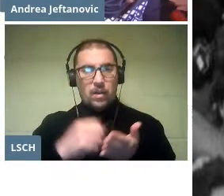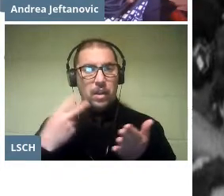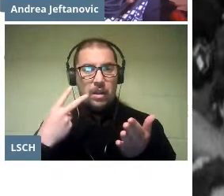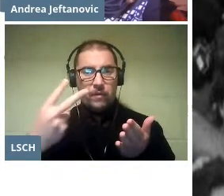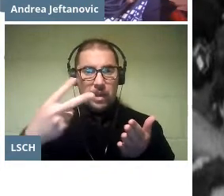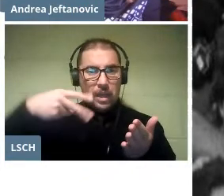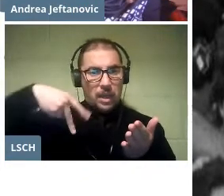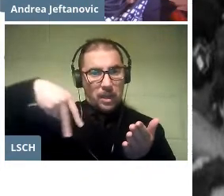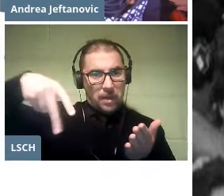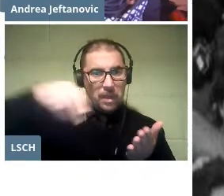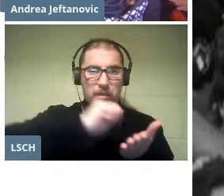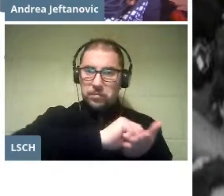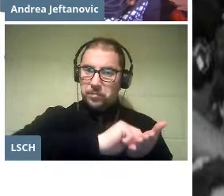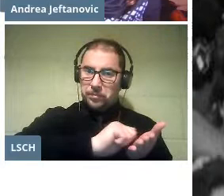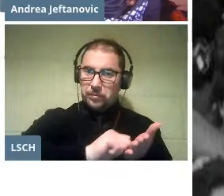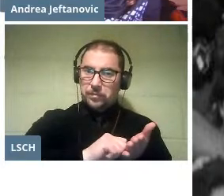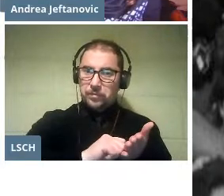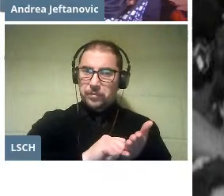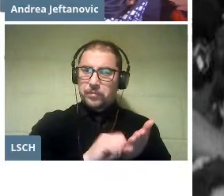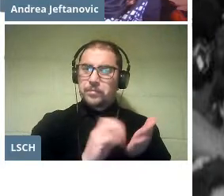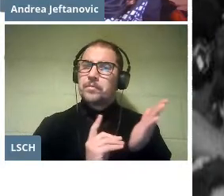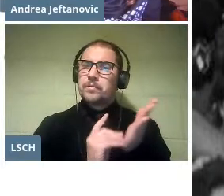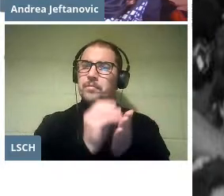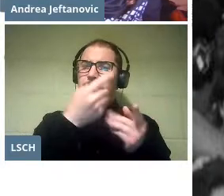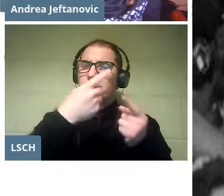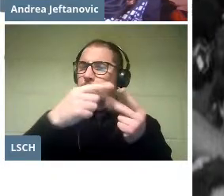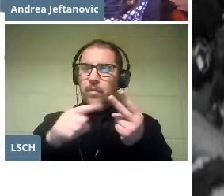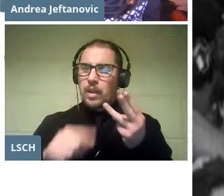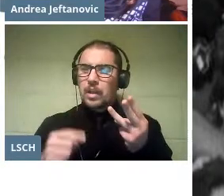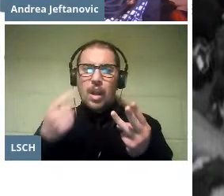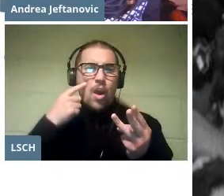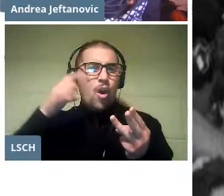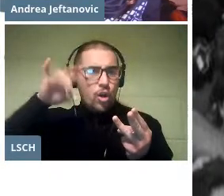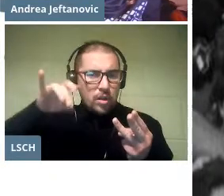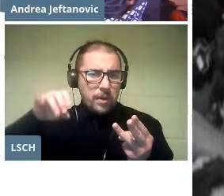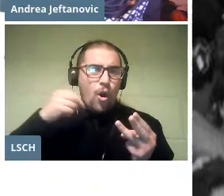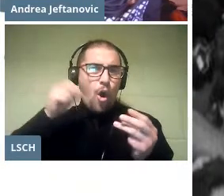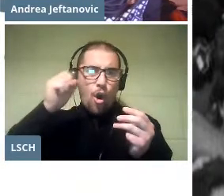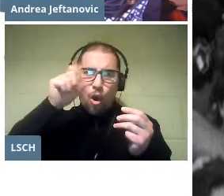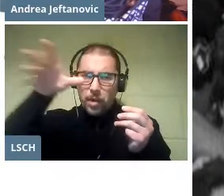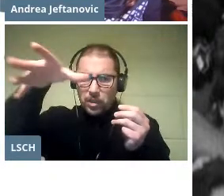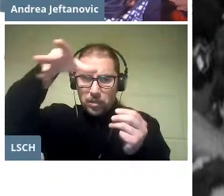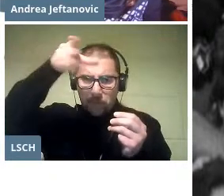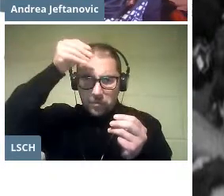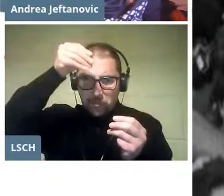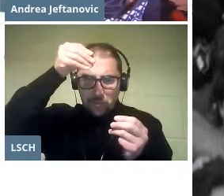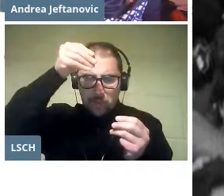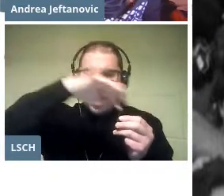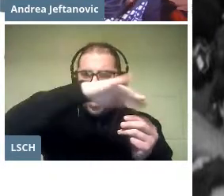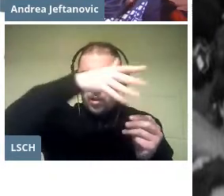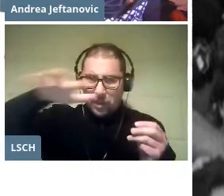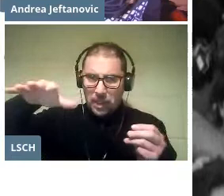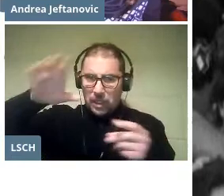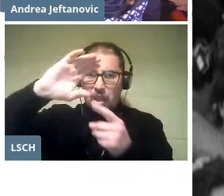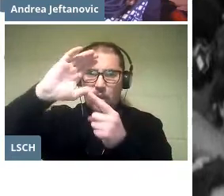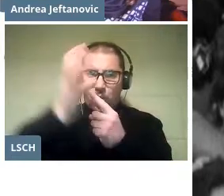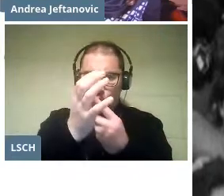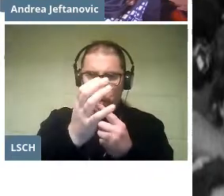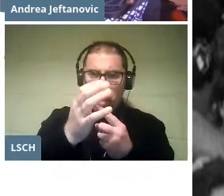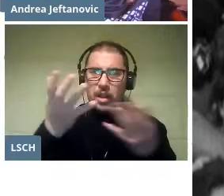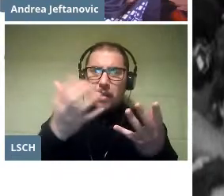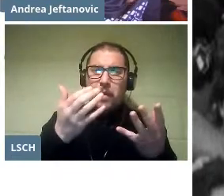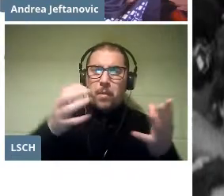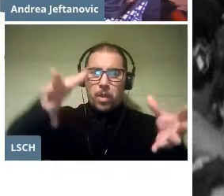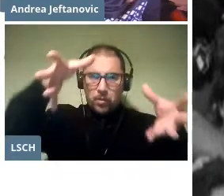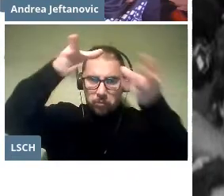de caminatas se van desarrollando una forma de conocimiento y de comprensión de los paisajes culturales como